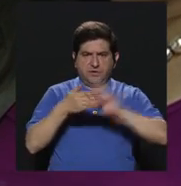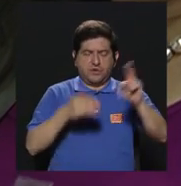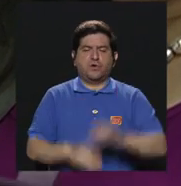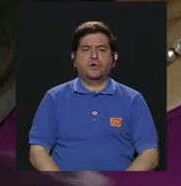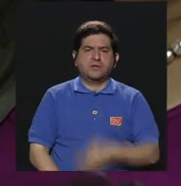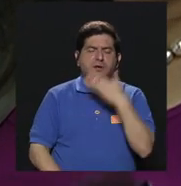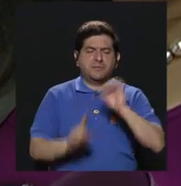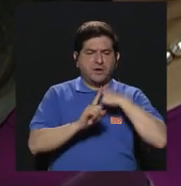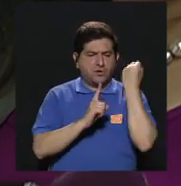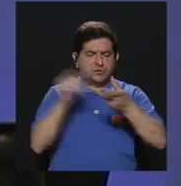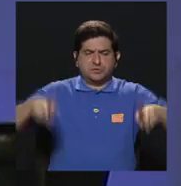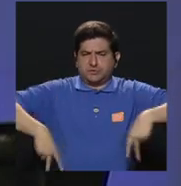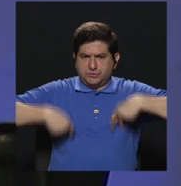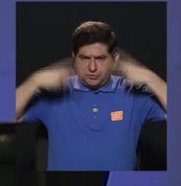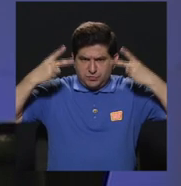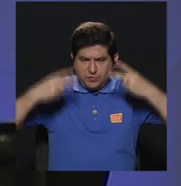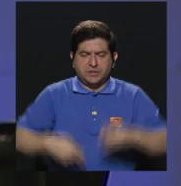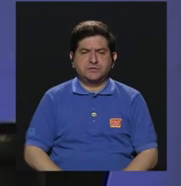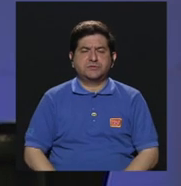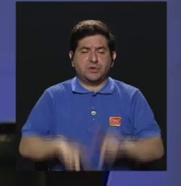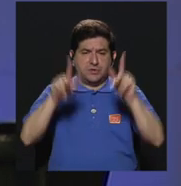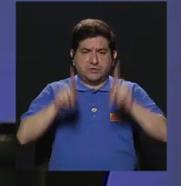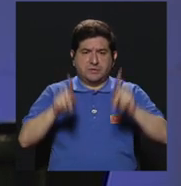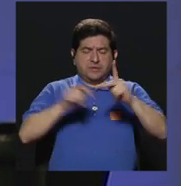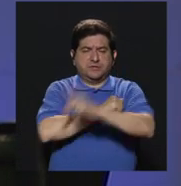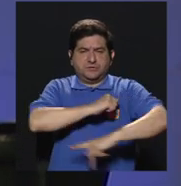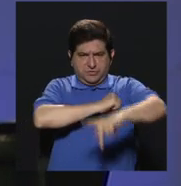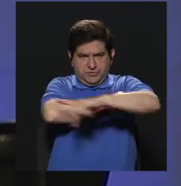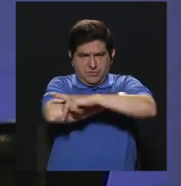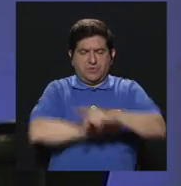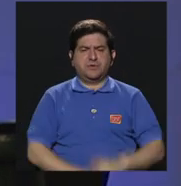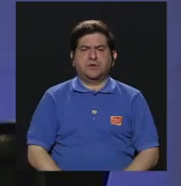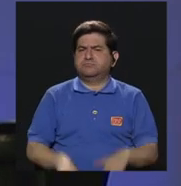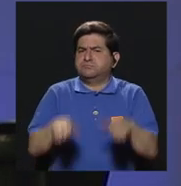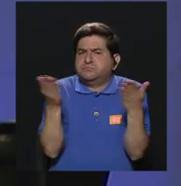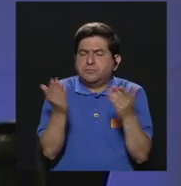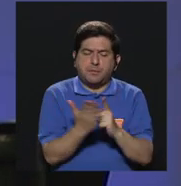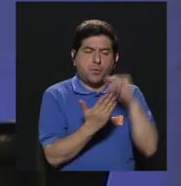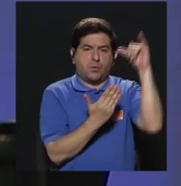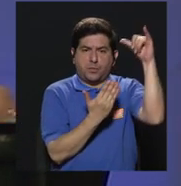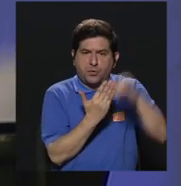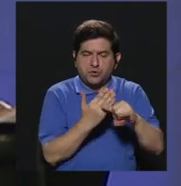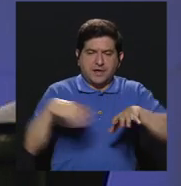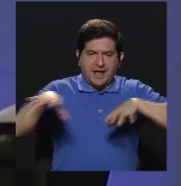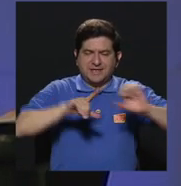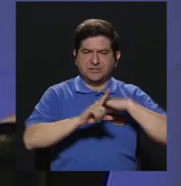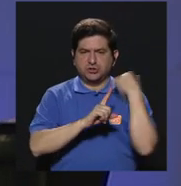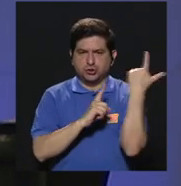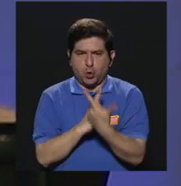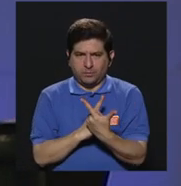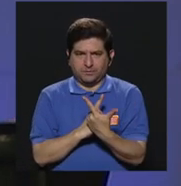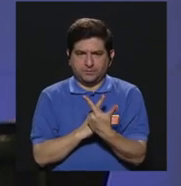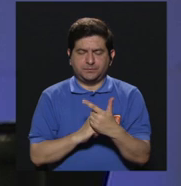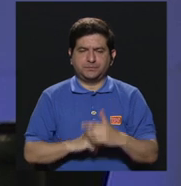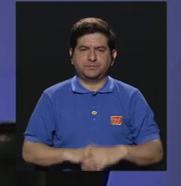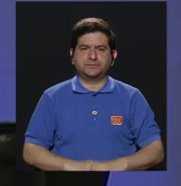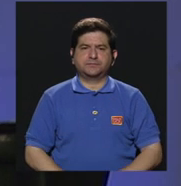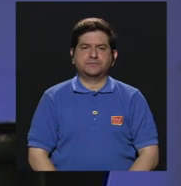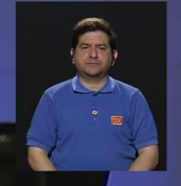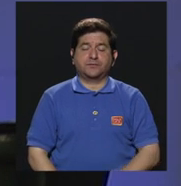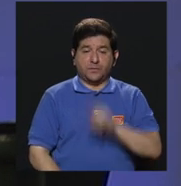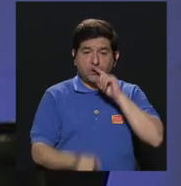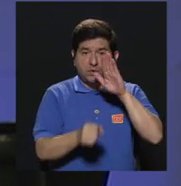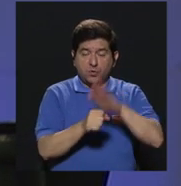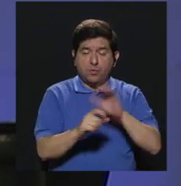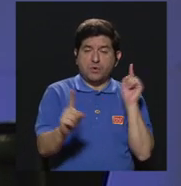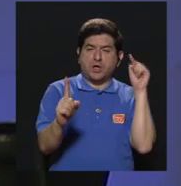de mejores condiciones de vida de los habitantes del país mediante los proyectos de acción social. Cumpliendo